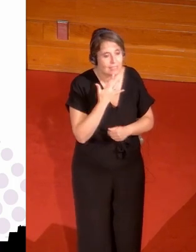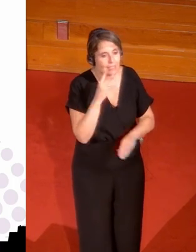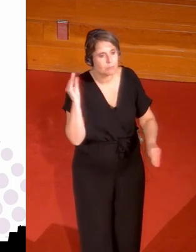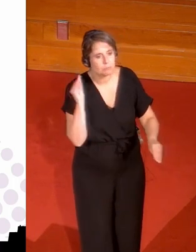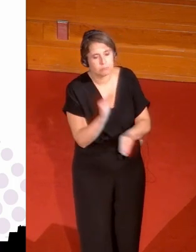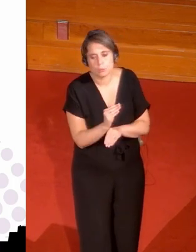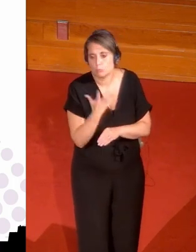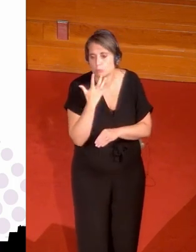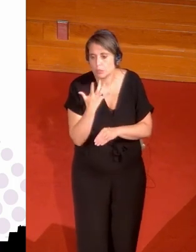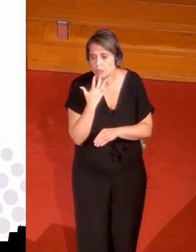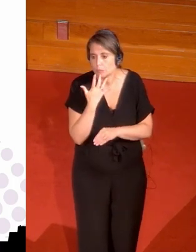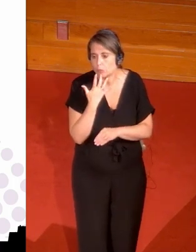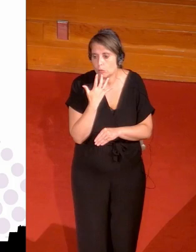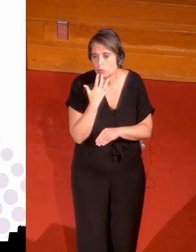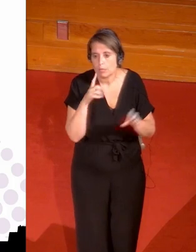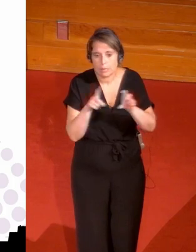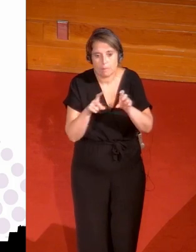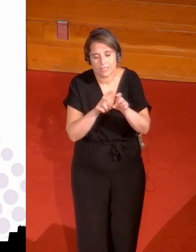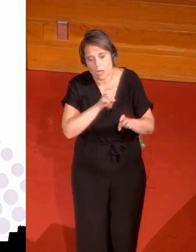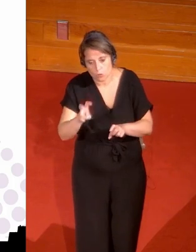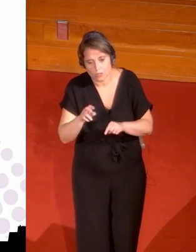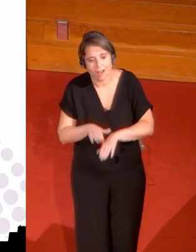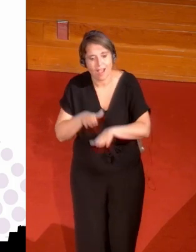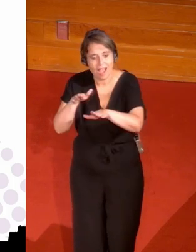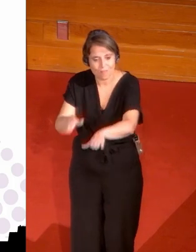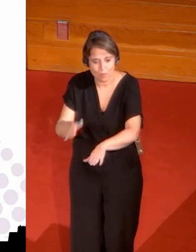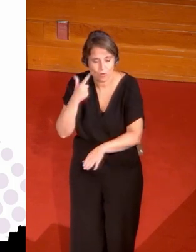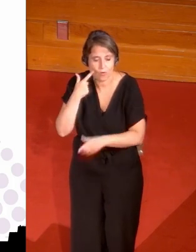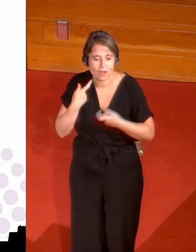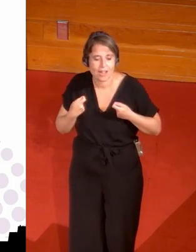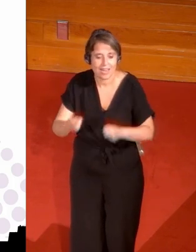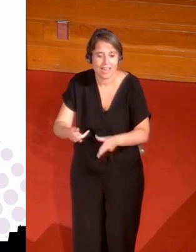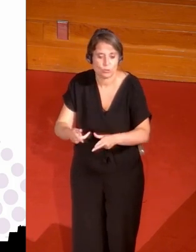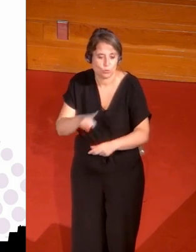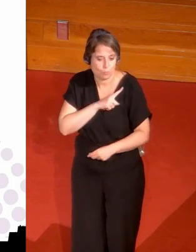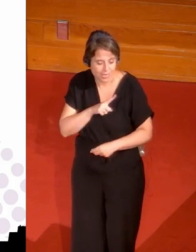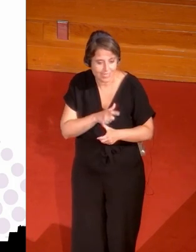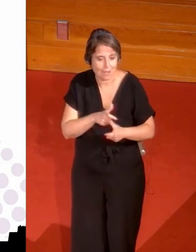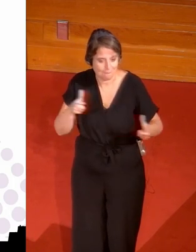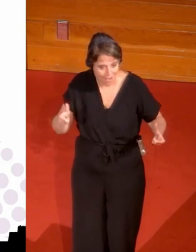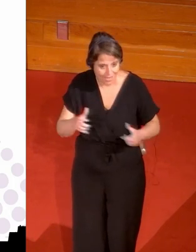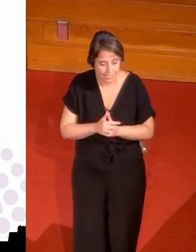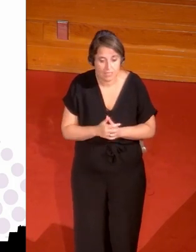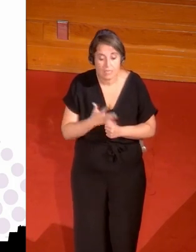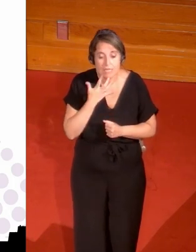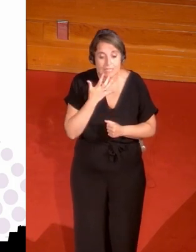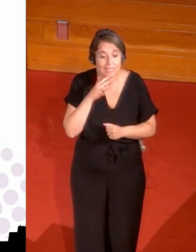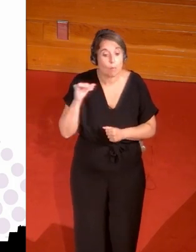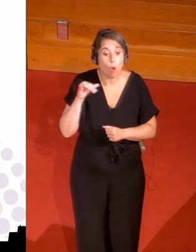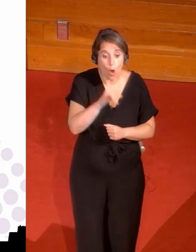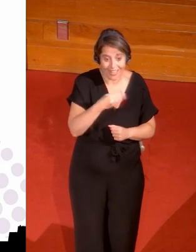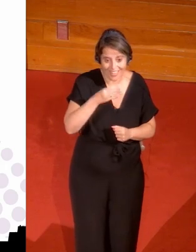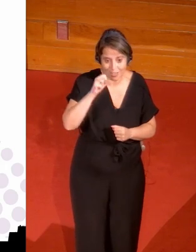la logit Martin evidentemente que va a estar a favor de aumentar el gasto militar si le financia Boeing Pues